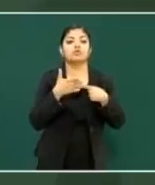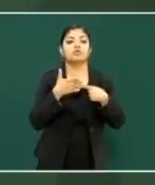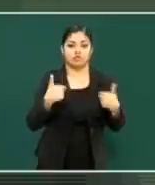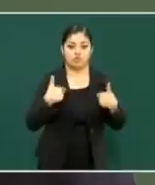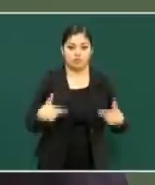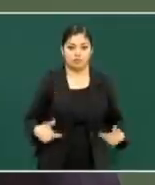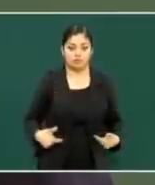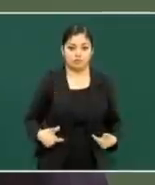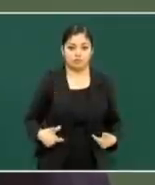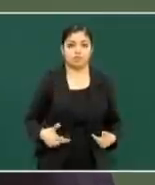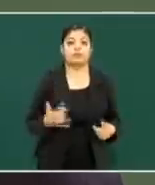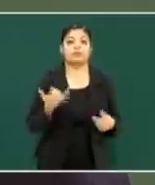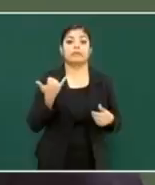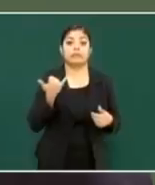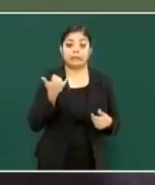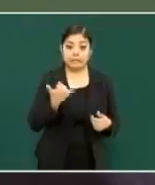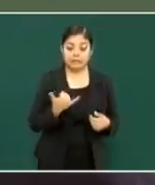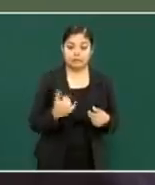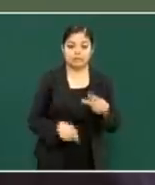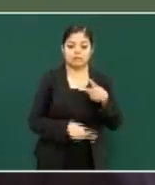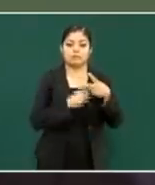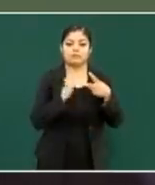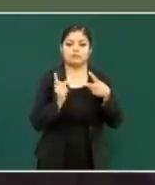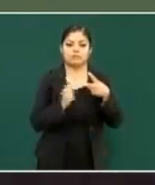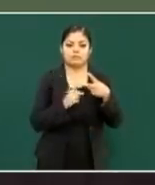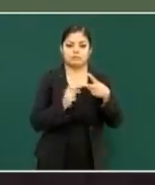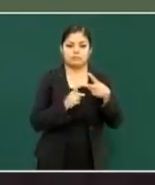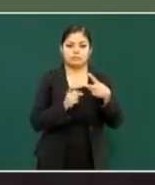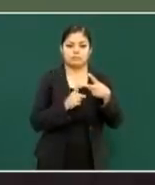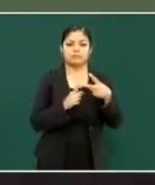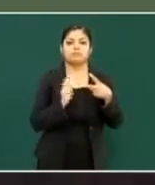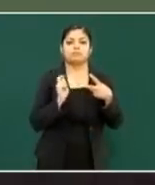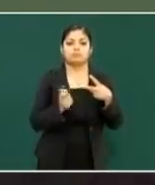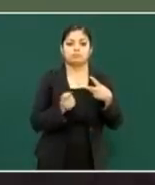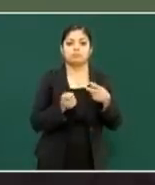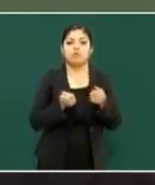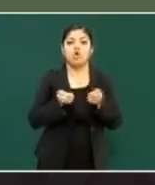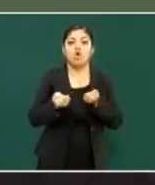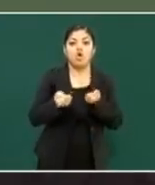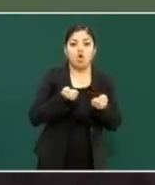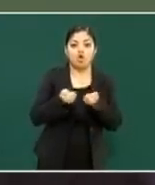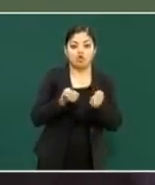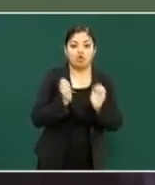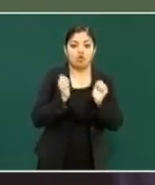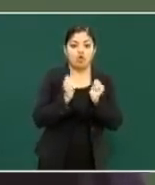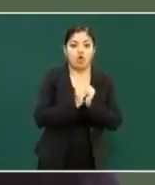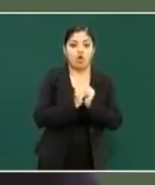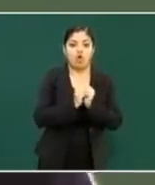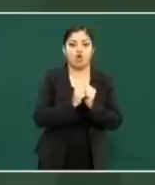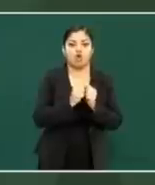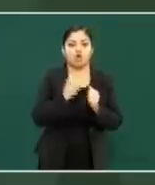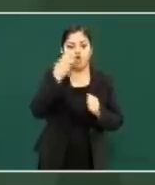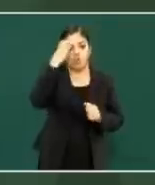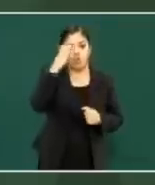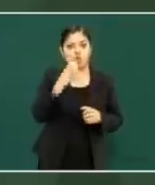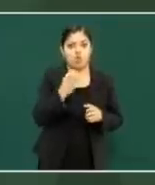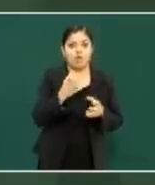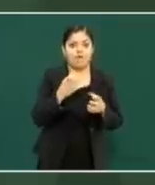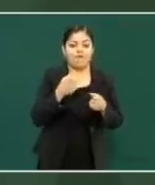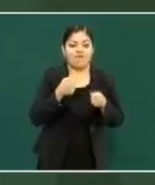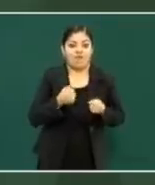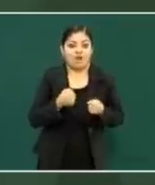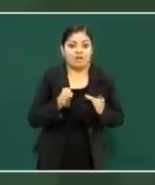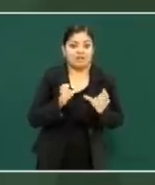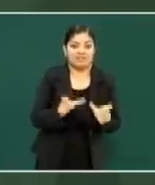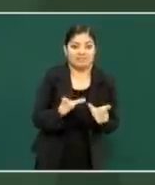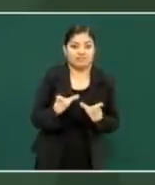uso moderado regulado de la fuerza en eso consiste la reconversión